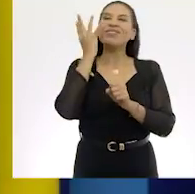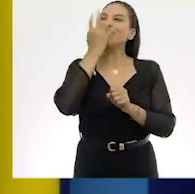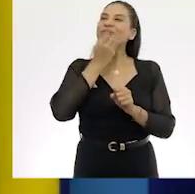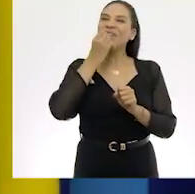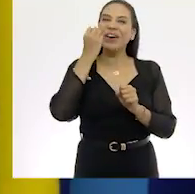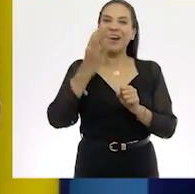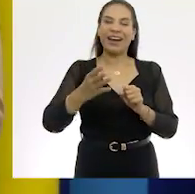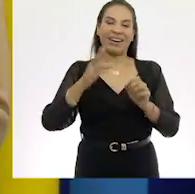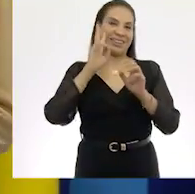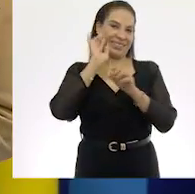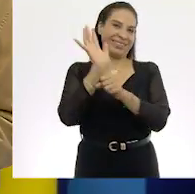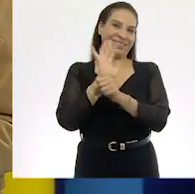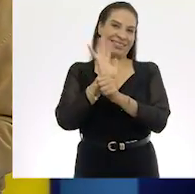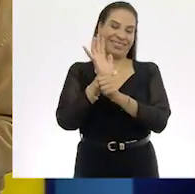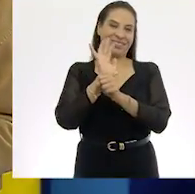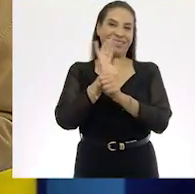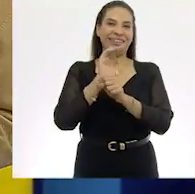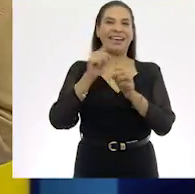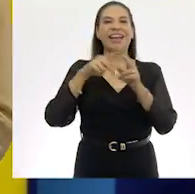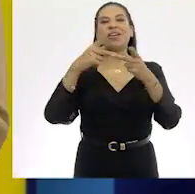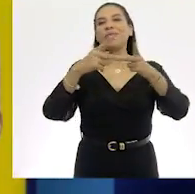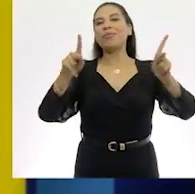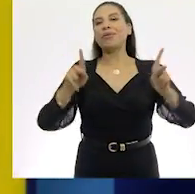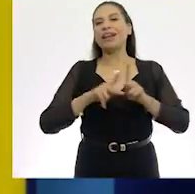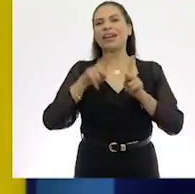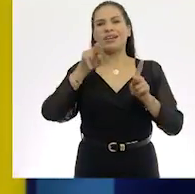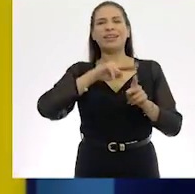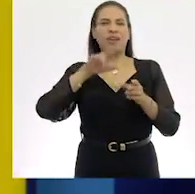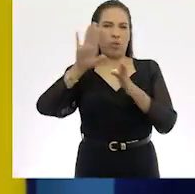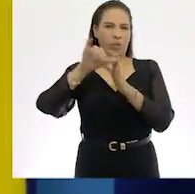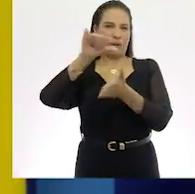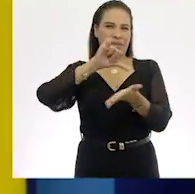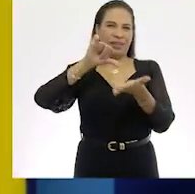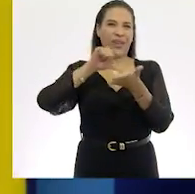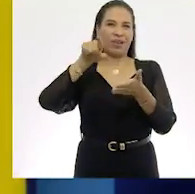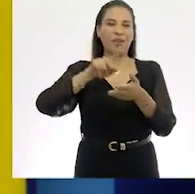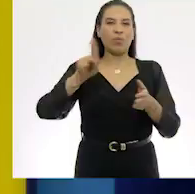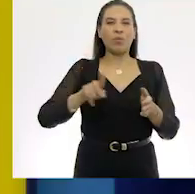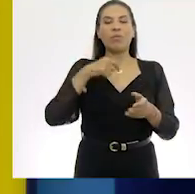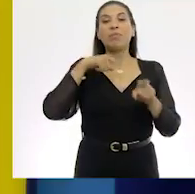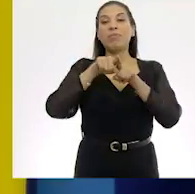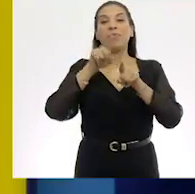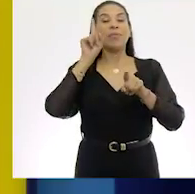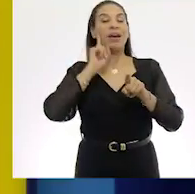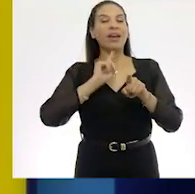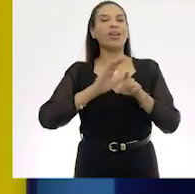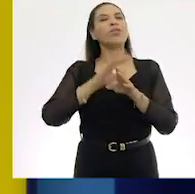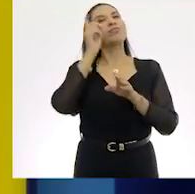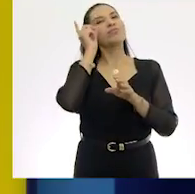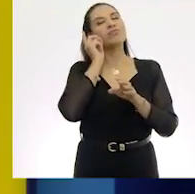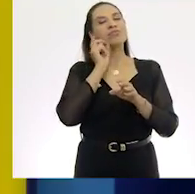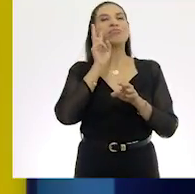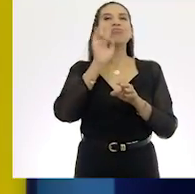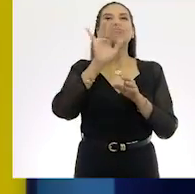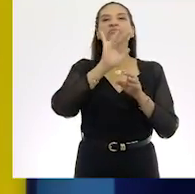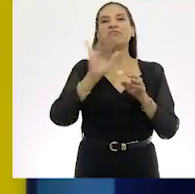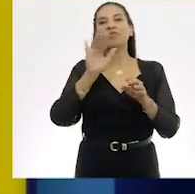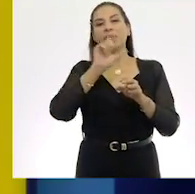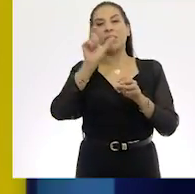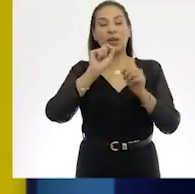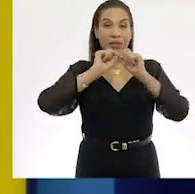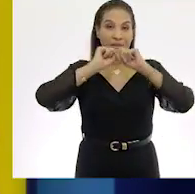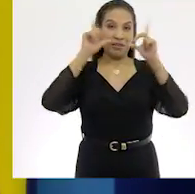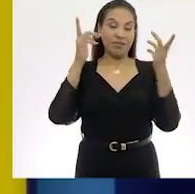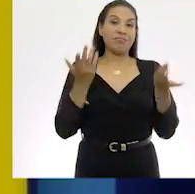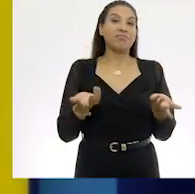en la pantalla gigante que pusieron en la plaza central de nuestro pueblo. Mi hermana se durmió a la mitad de mi descripción y cuando se